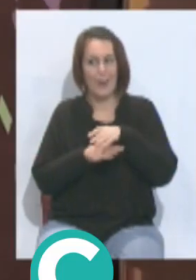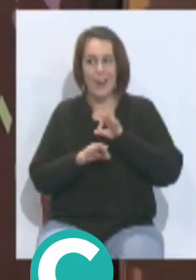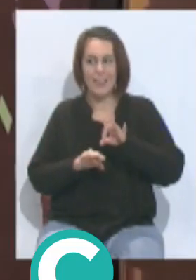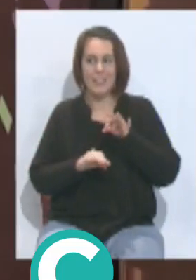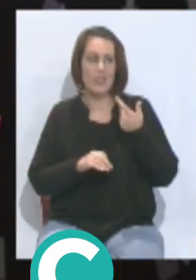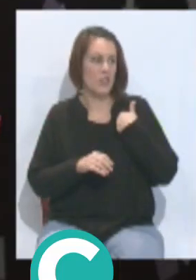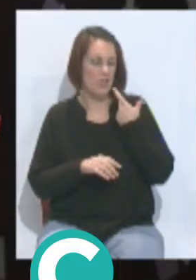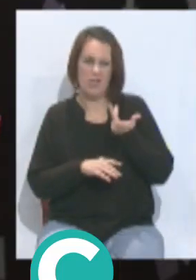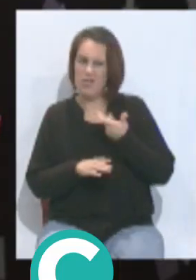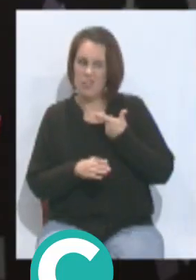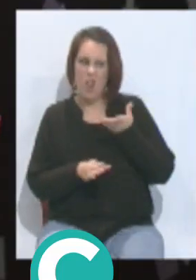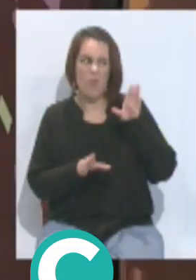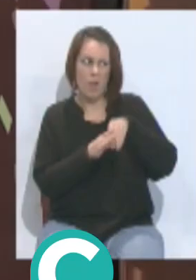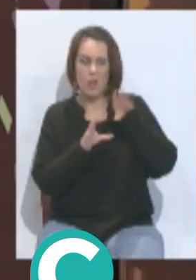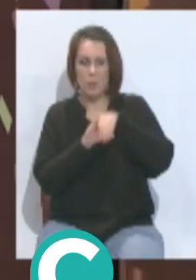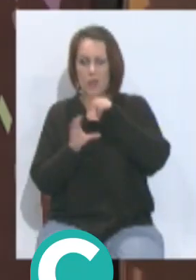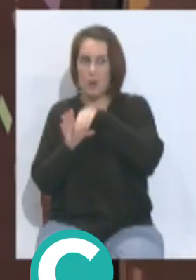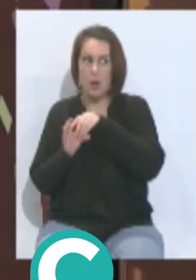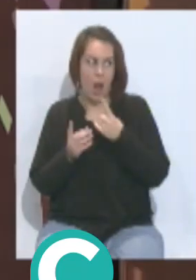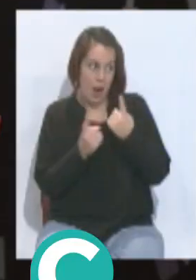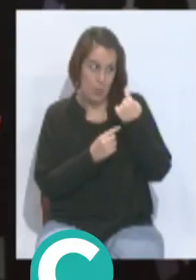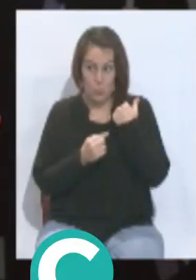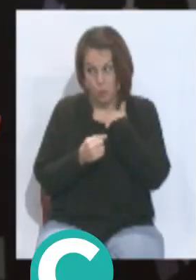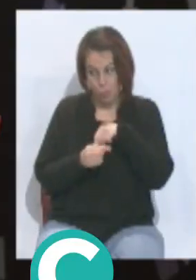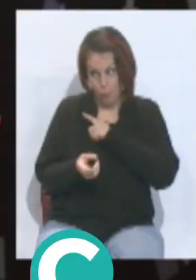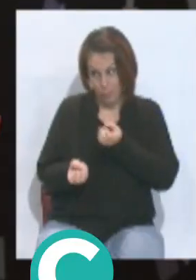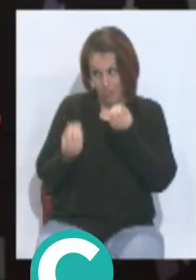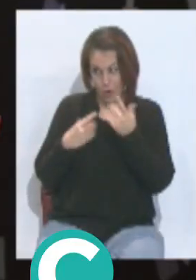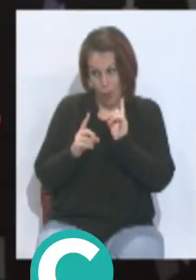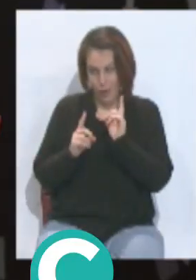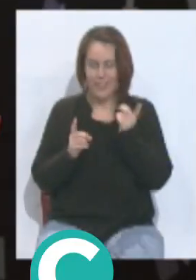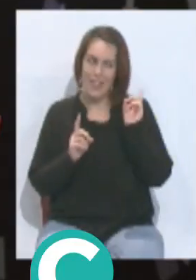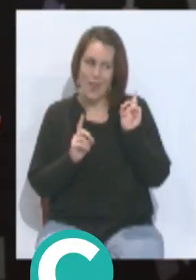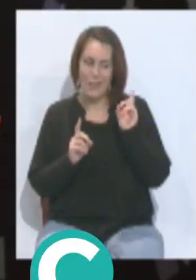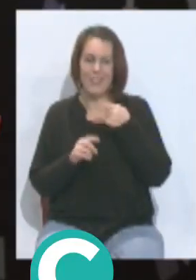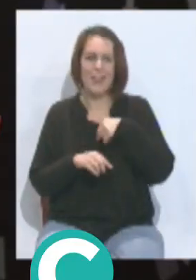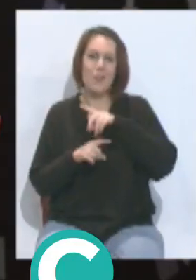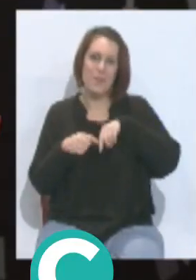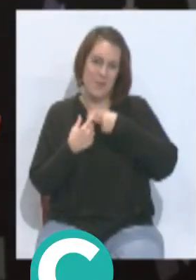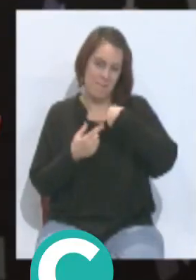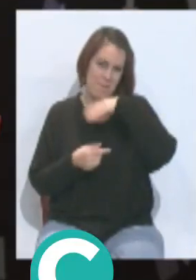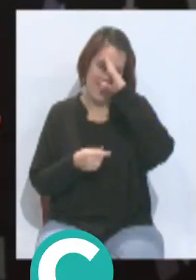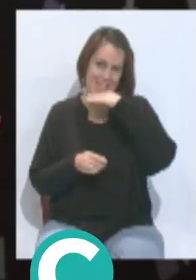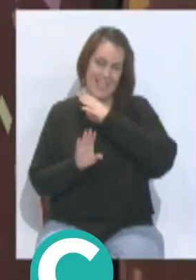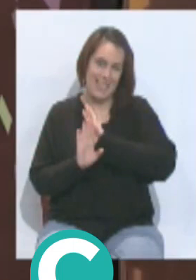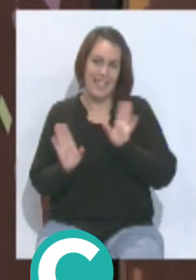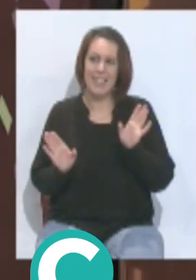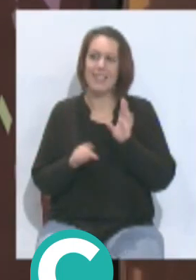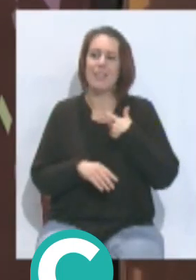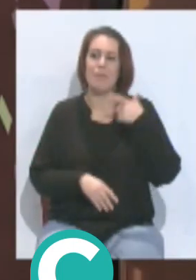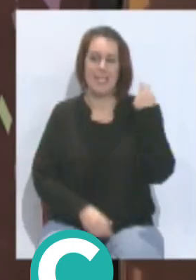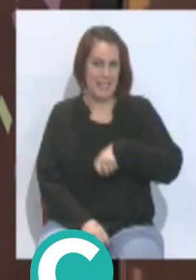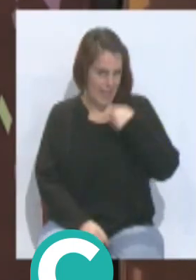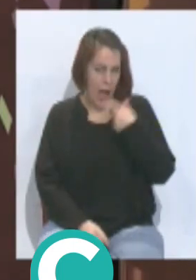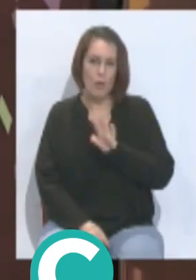todos los charcos. Sí, ¿hay alguno más que no controlemos? No, David. No sé. Bueno, padre de familia, ya está, ¿verdad? Injartible,